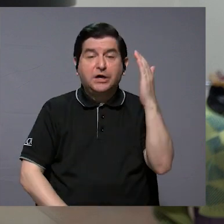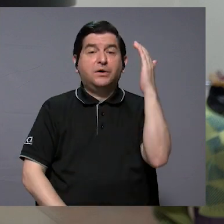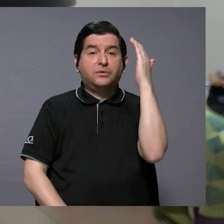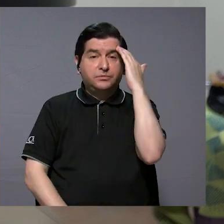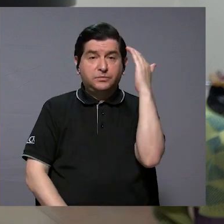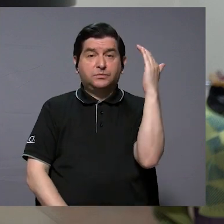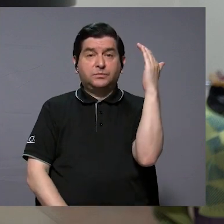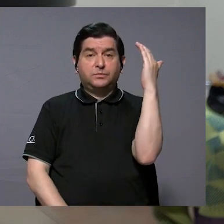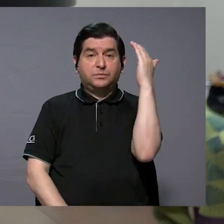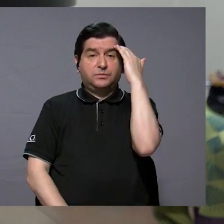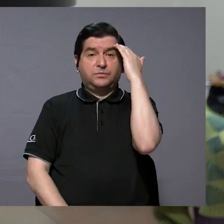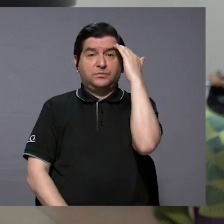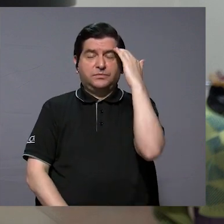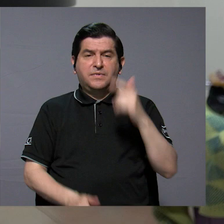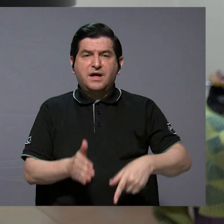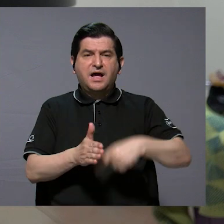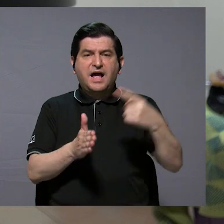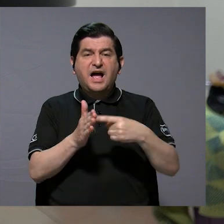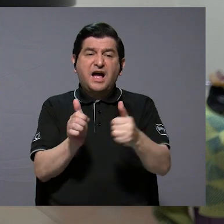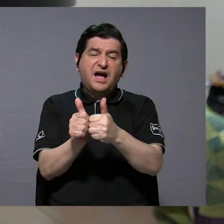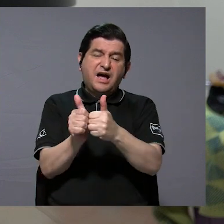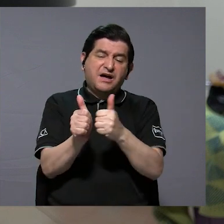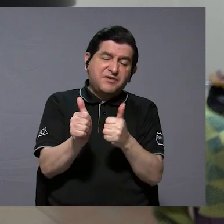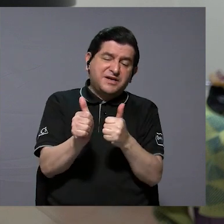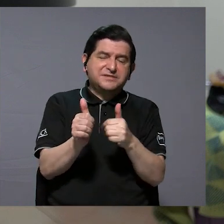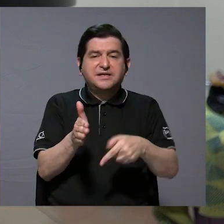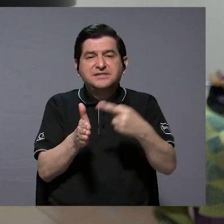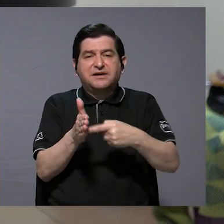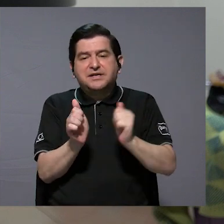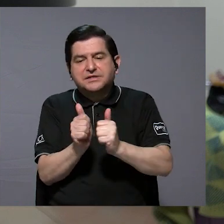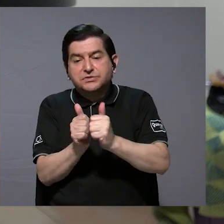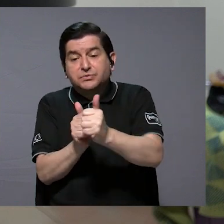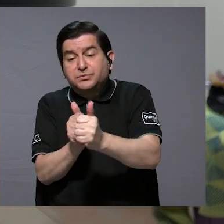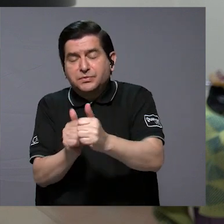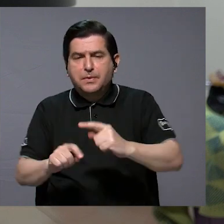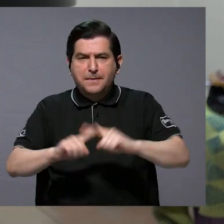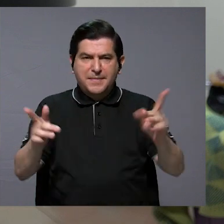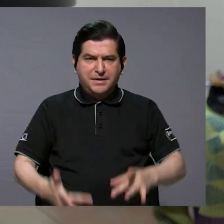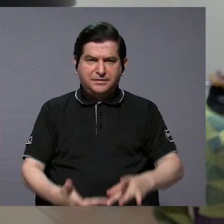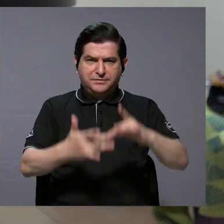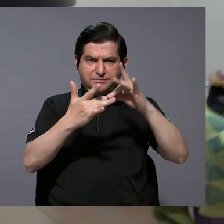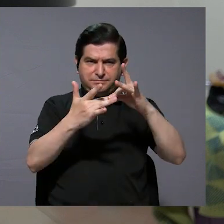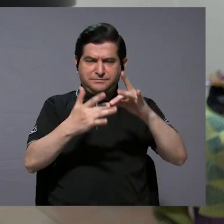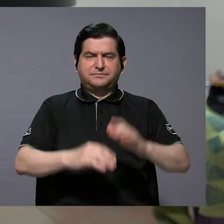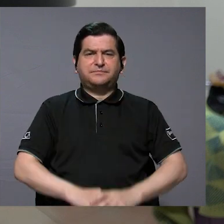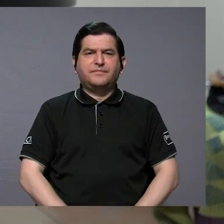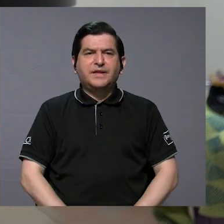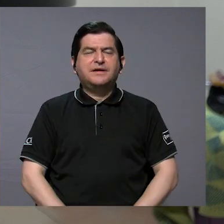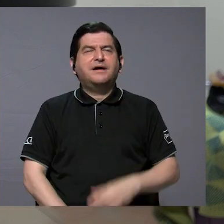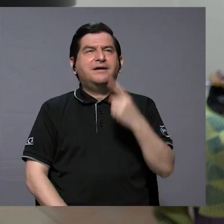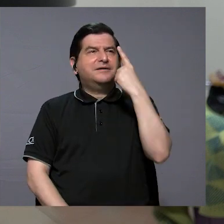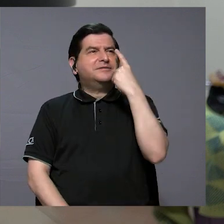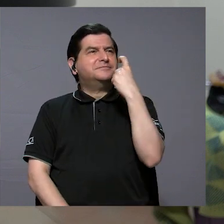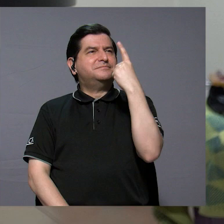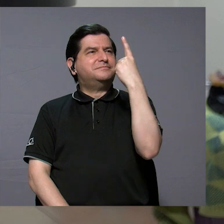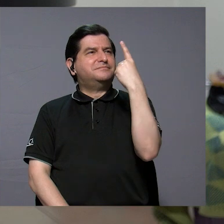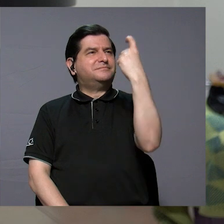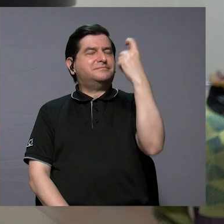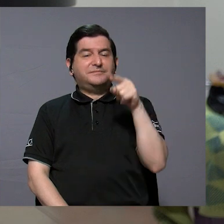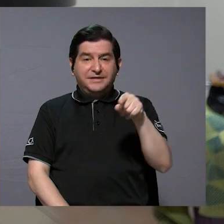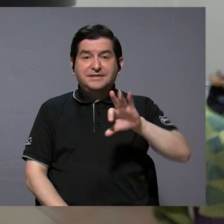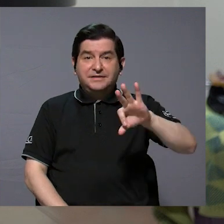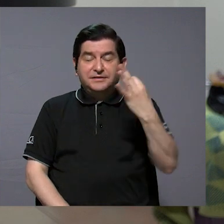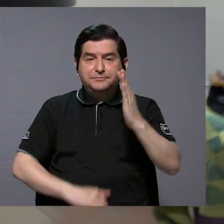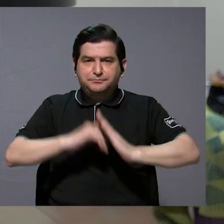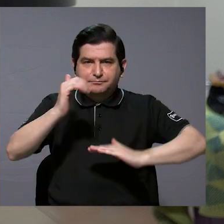feminista consciente, que a veces va para atrás, a veces va para adelante, pero sobre todo como con la